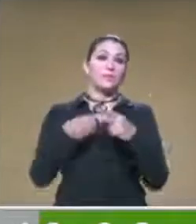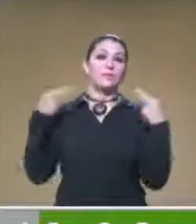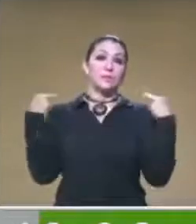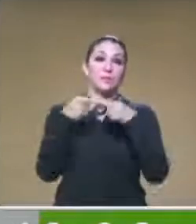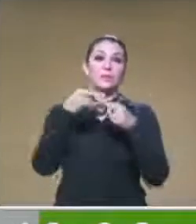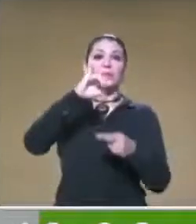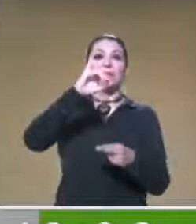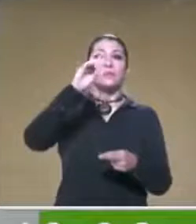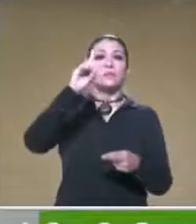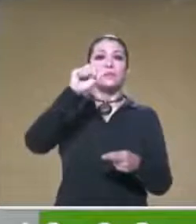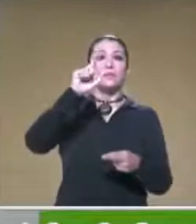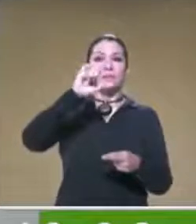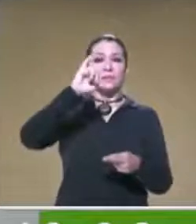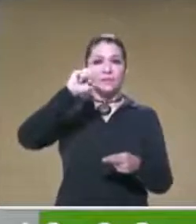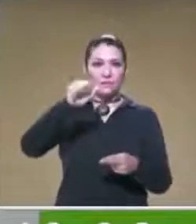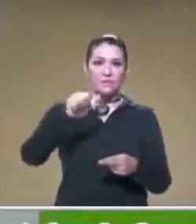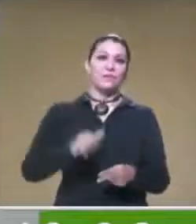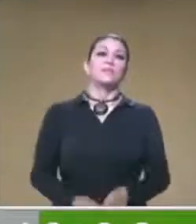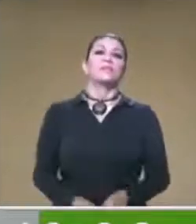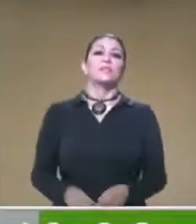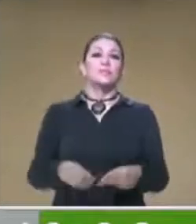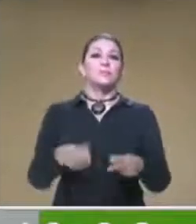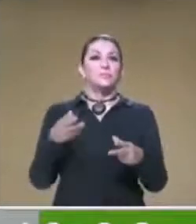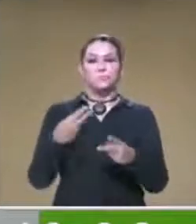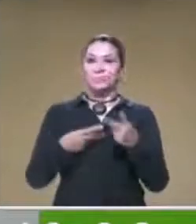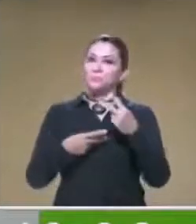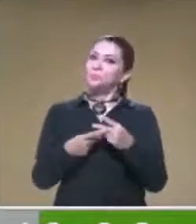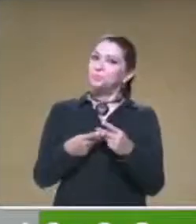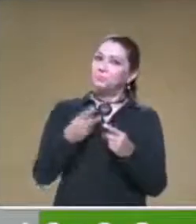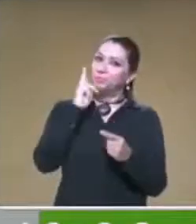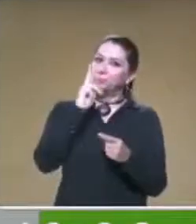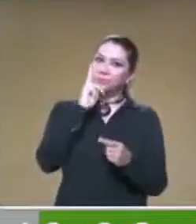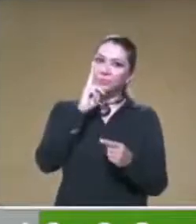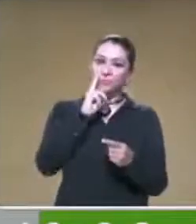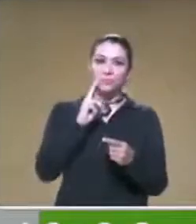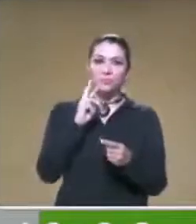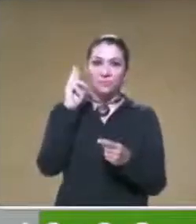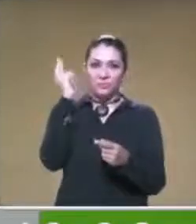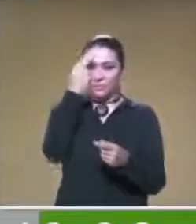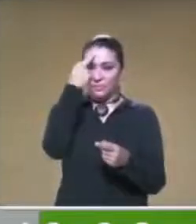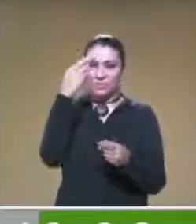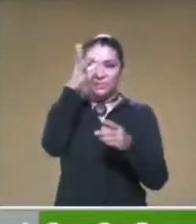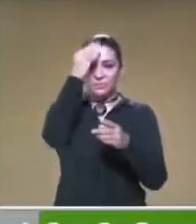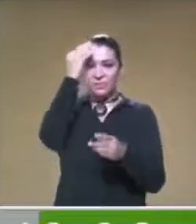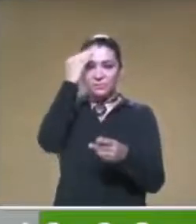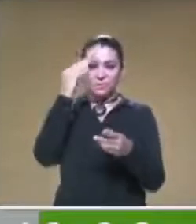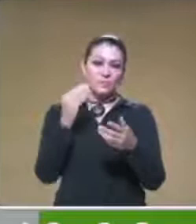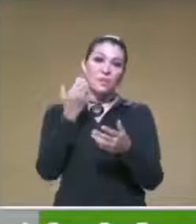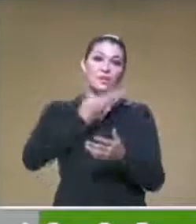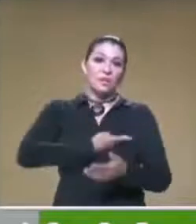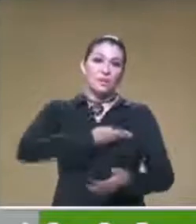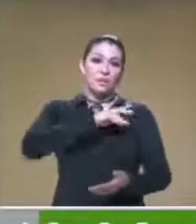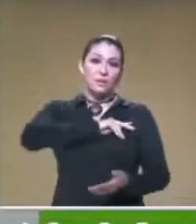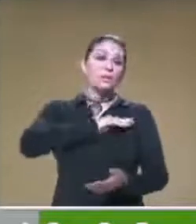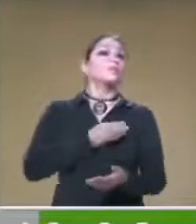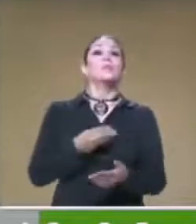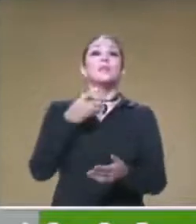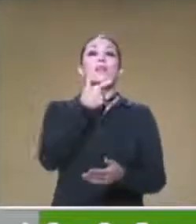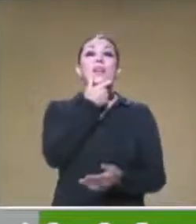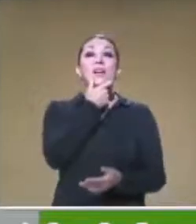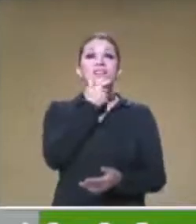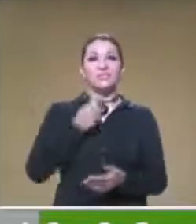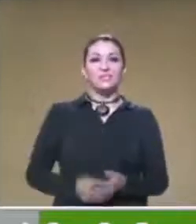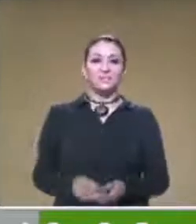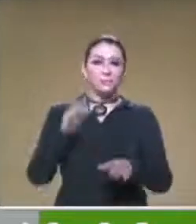Idalia Garza, que ya está aquí con nosotros. Con ella vamos a ver todo lo referente al repaso de español e inglés. Pero eso no es